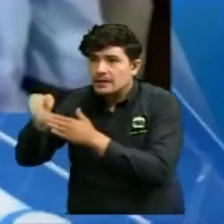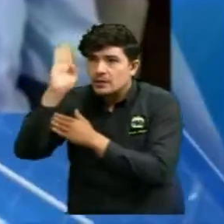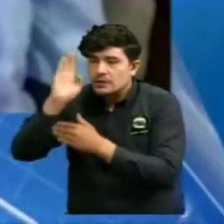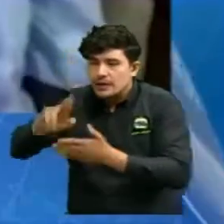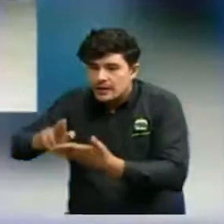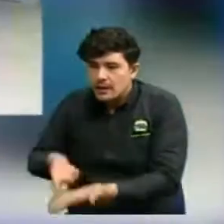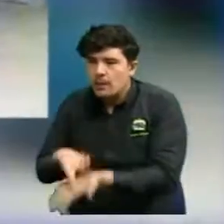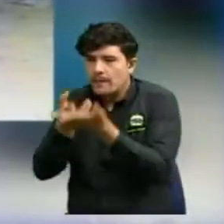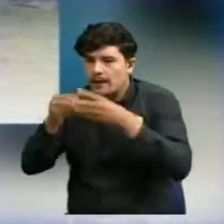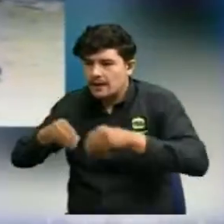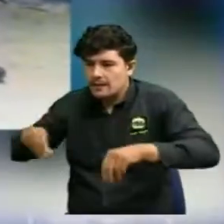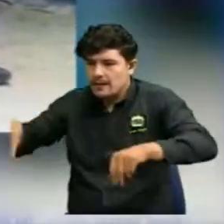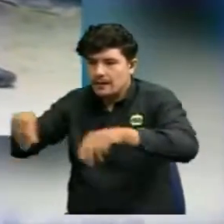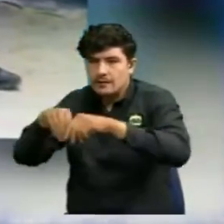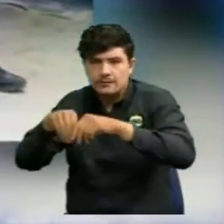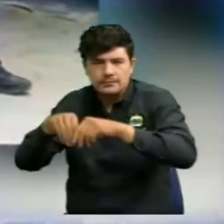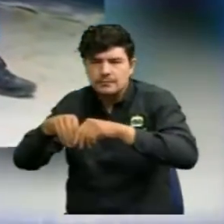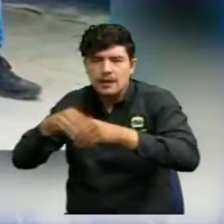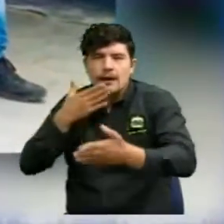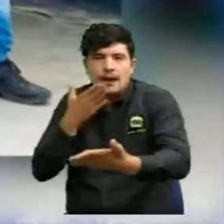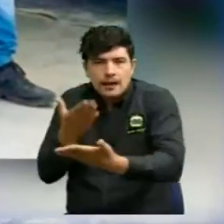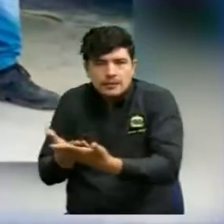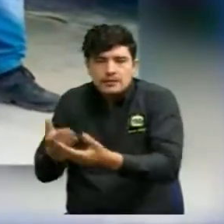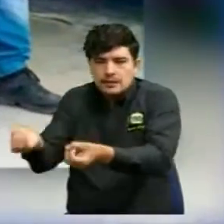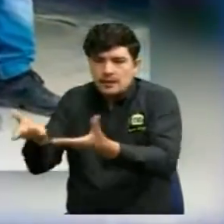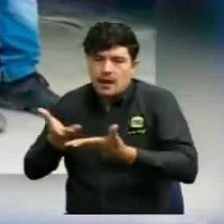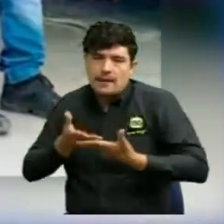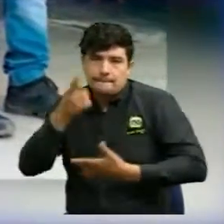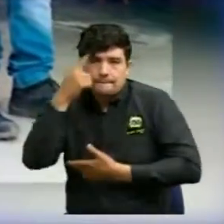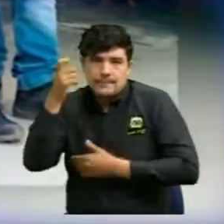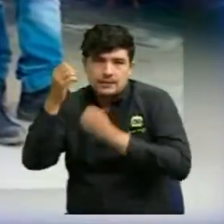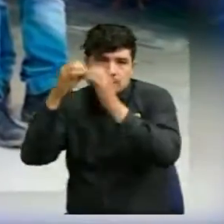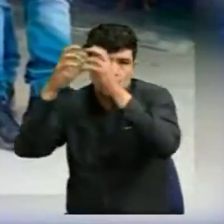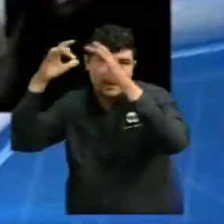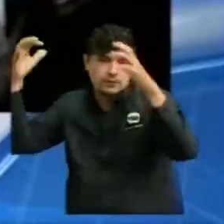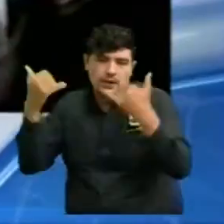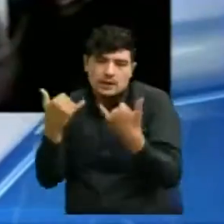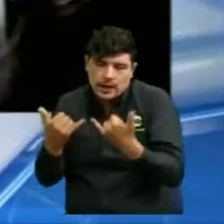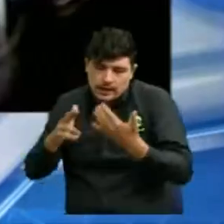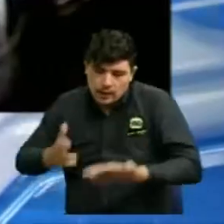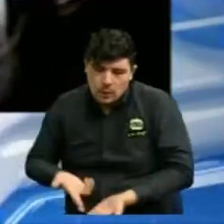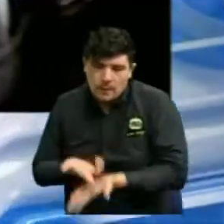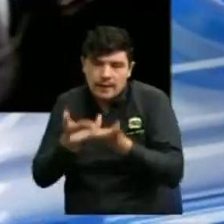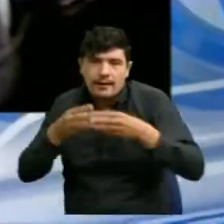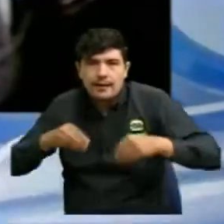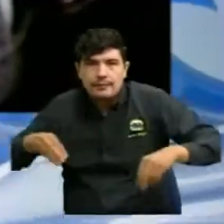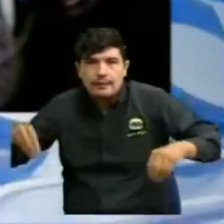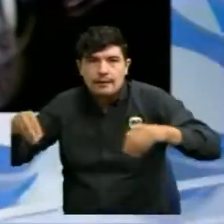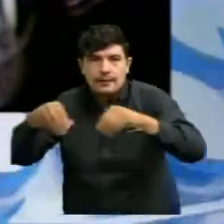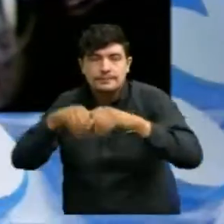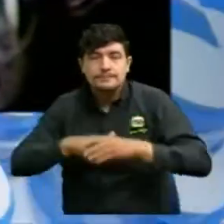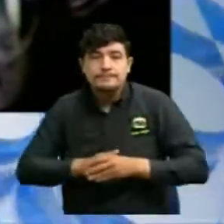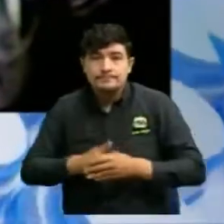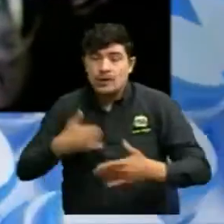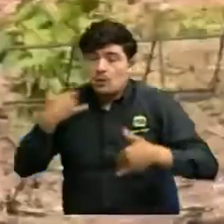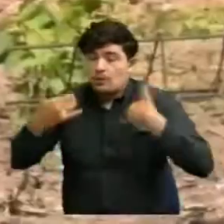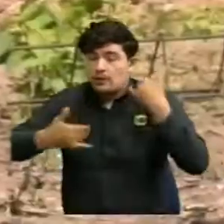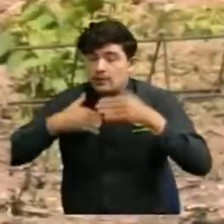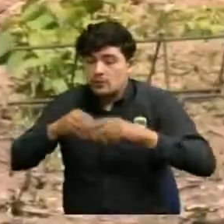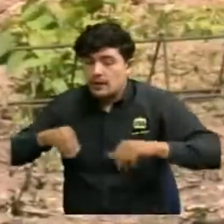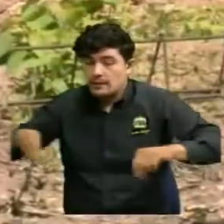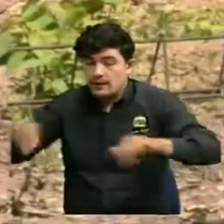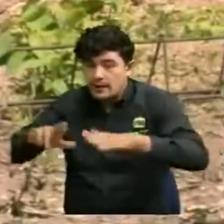por cumplir mis sueños de regresarme mis tierras. Me siento muy contento por la restitución de mis